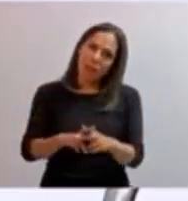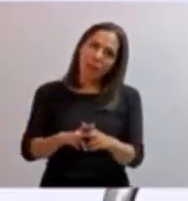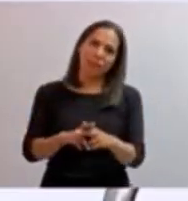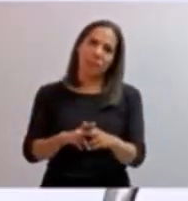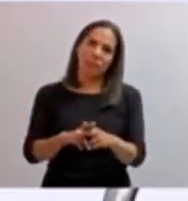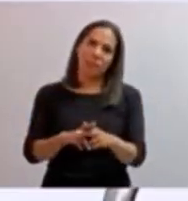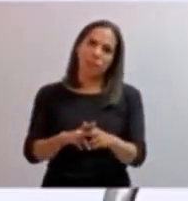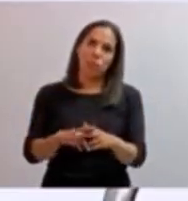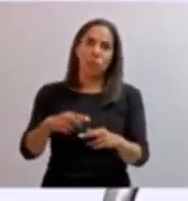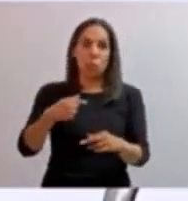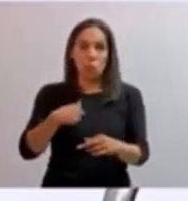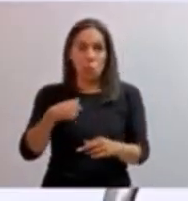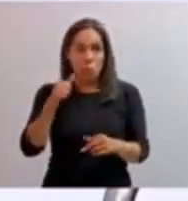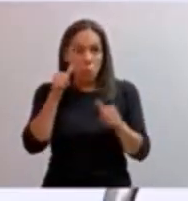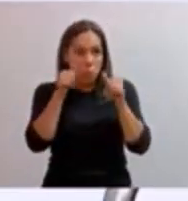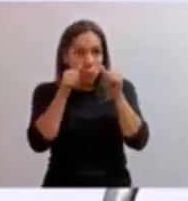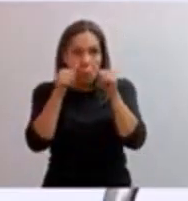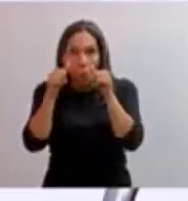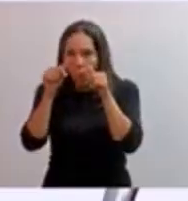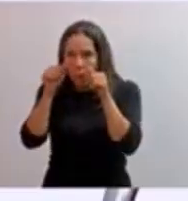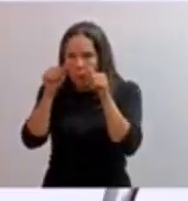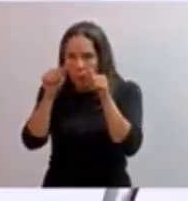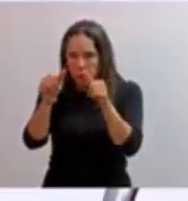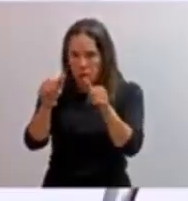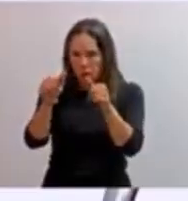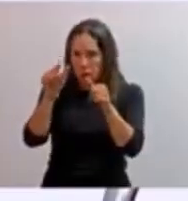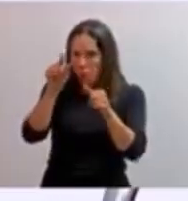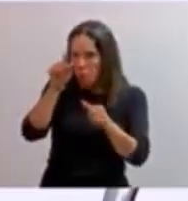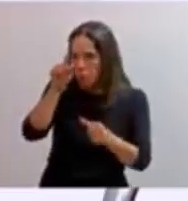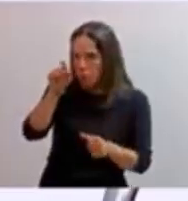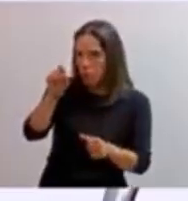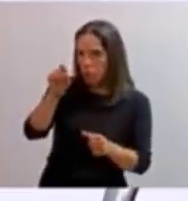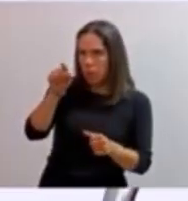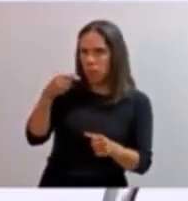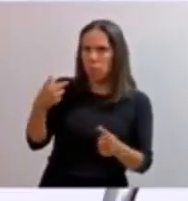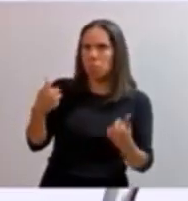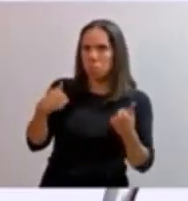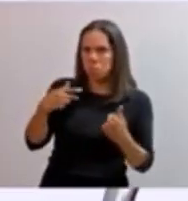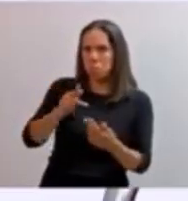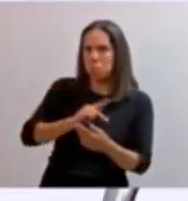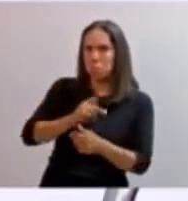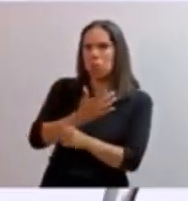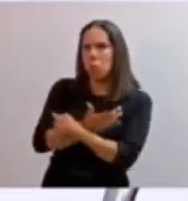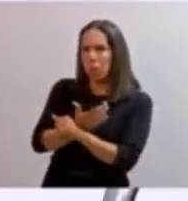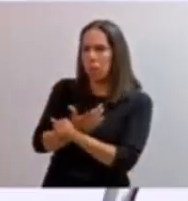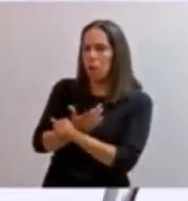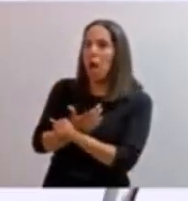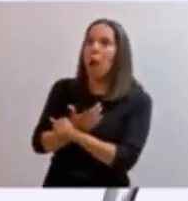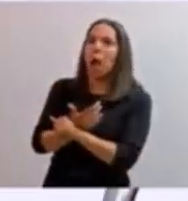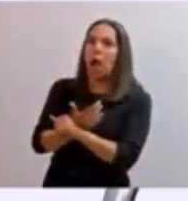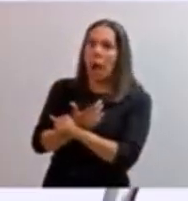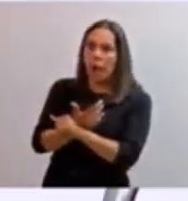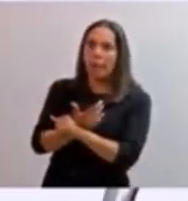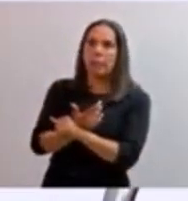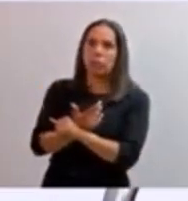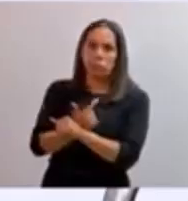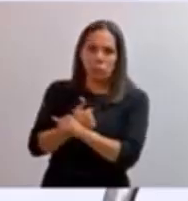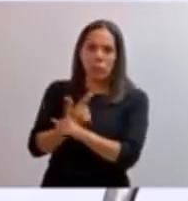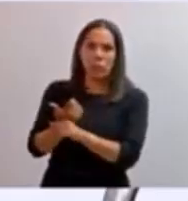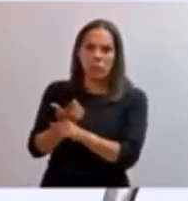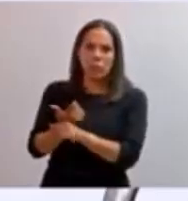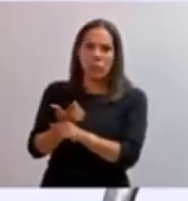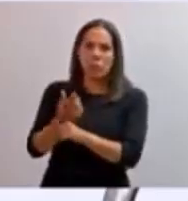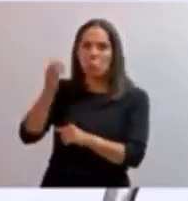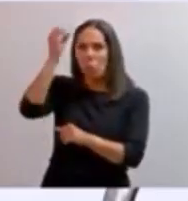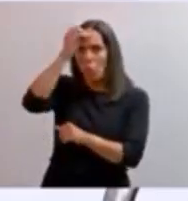observo y me llevo elementos que también contribuyen a mi propia formación y que contribuyen a mí. ¿Qué necesita la maestra